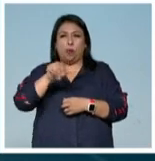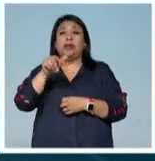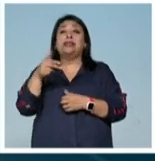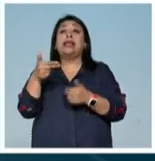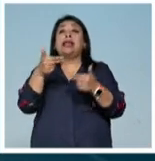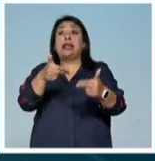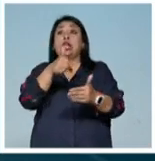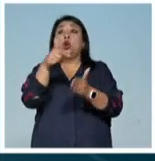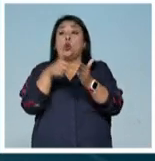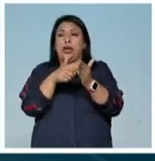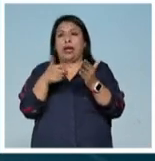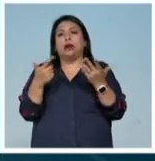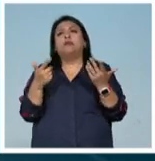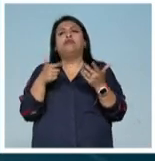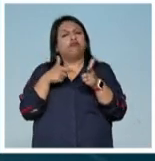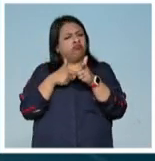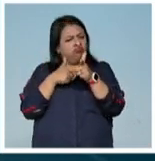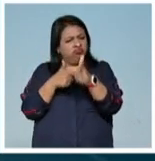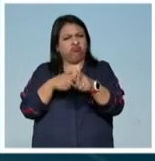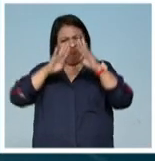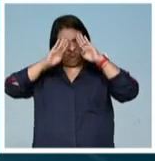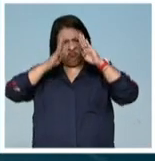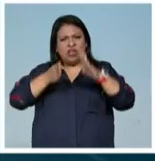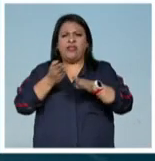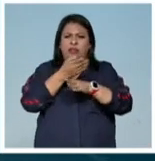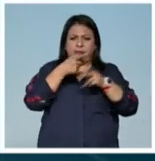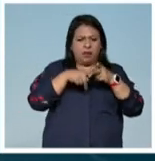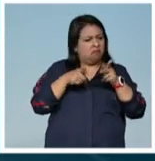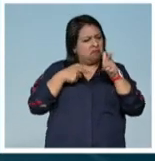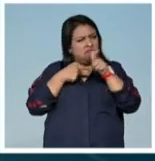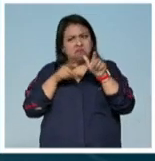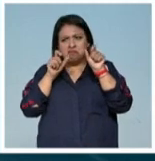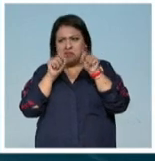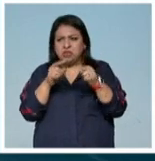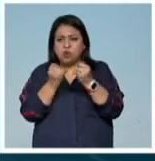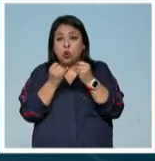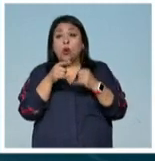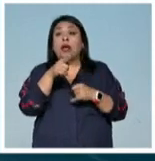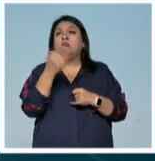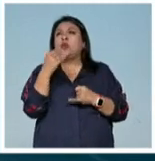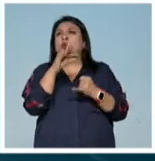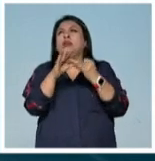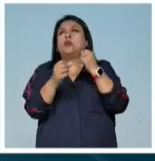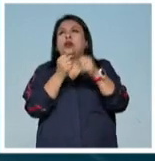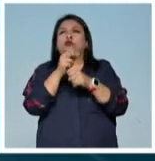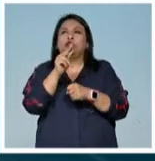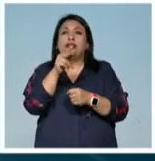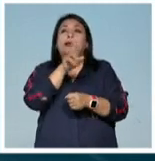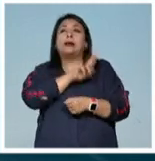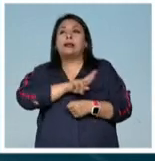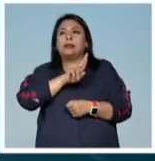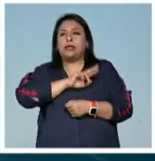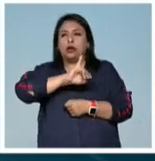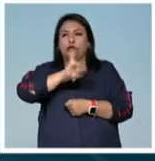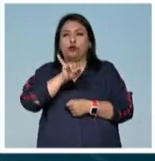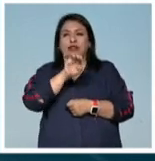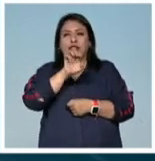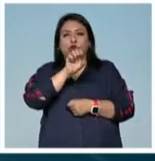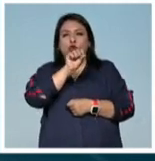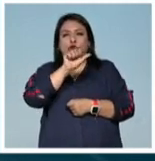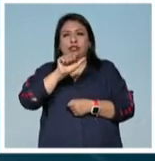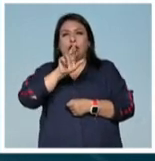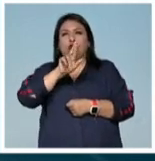del recinto, decidió continuar con la vocación inicial. A partir de finales de los 80 lo rentaron a Jesús A. Rodríguez y a